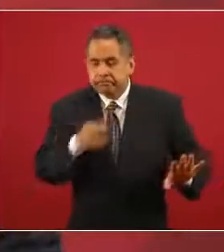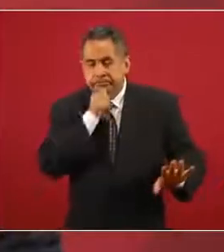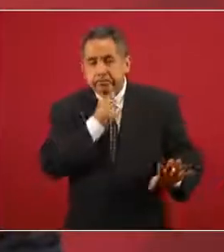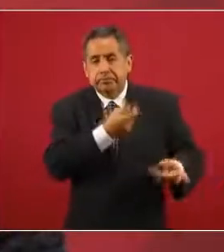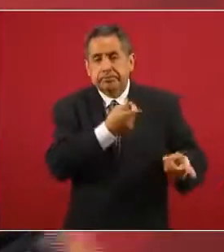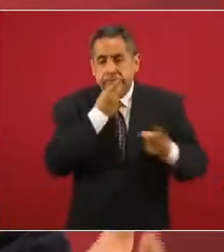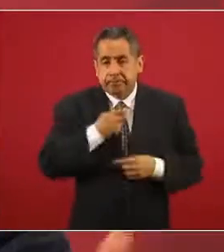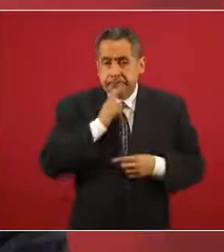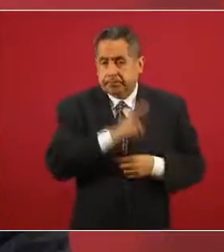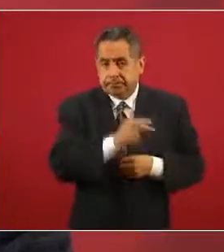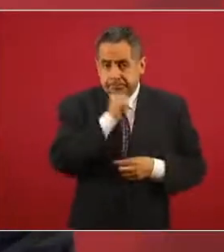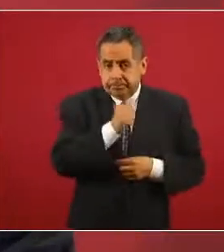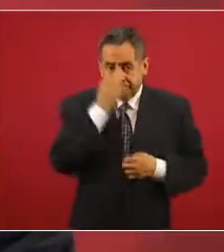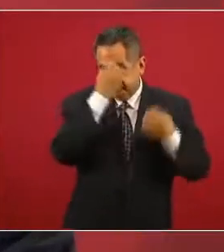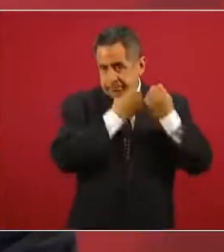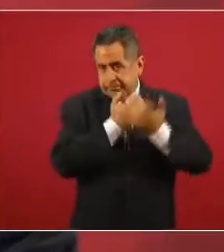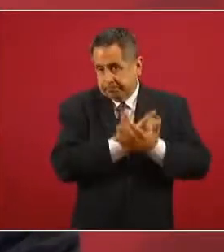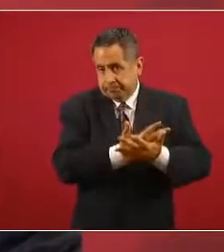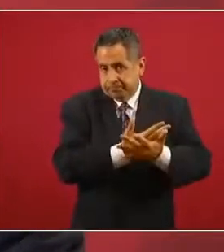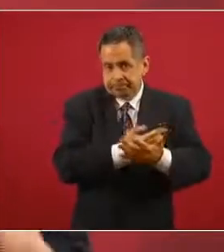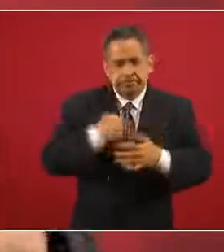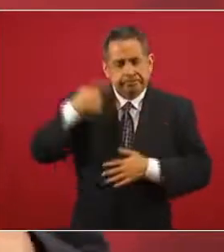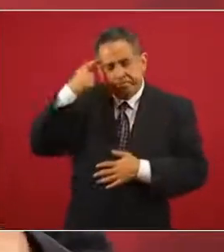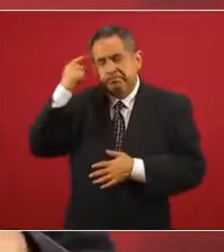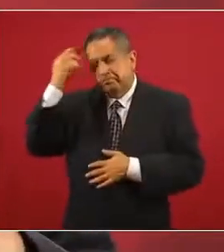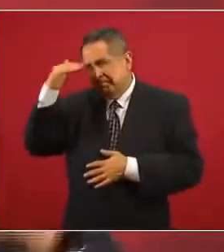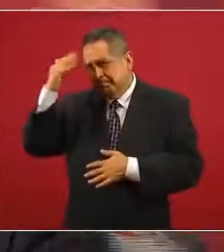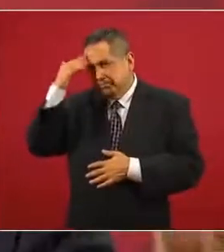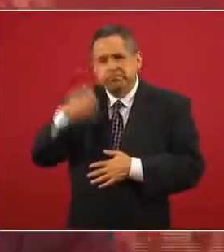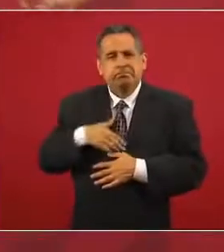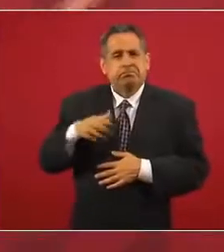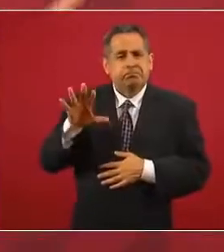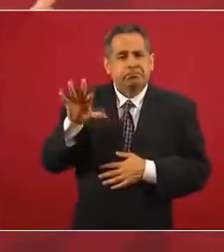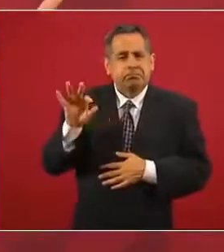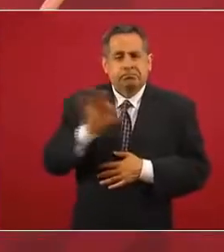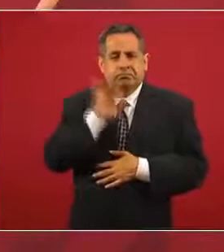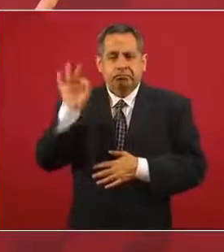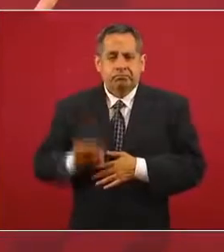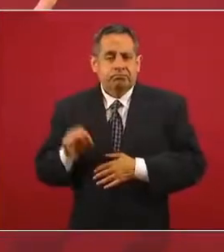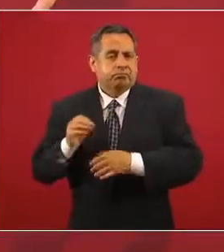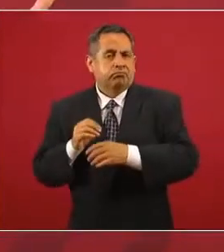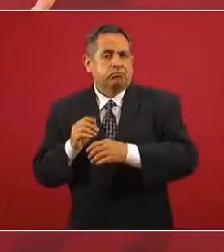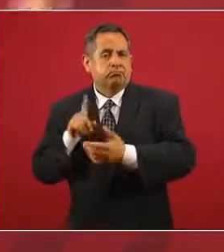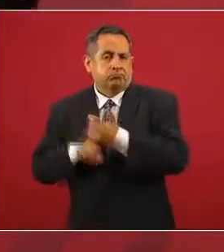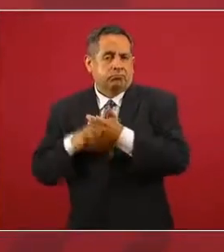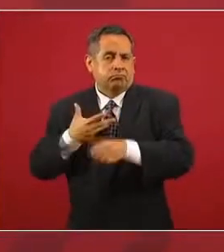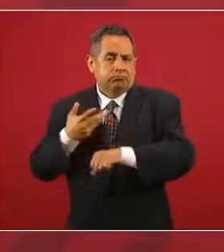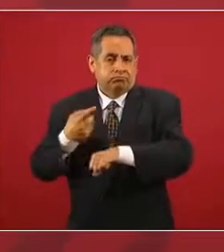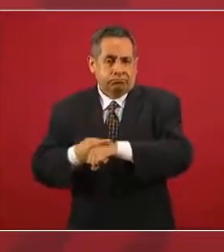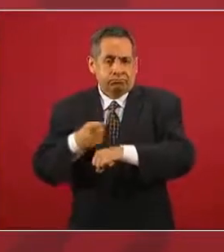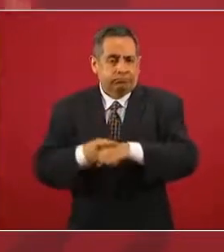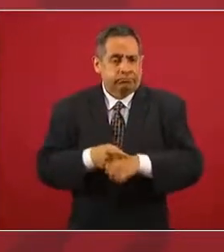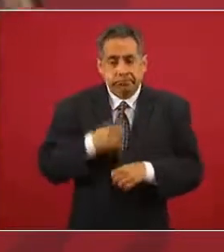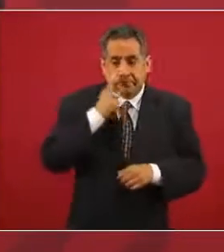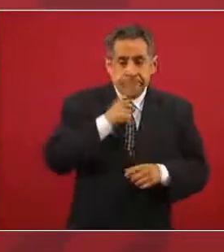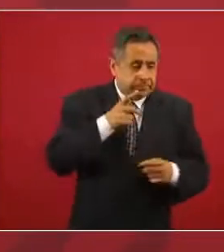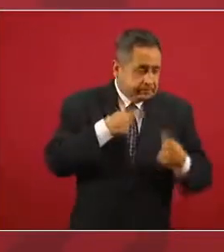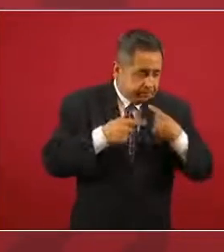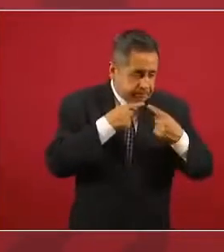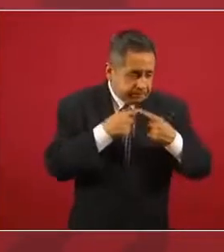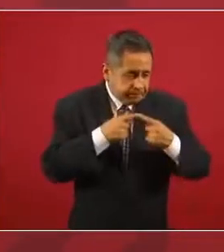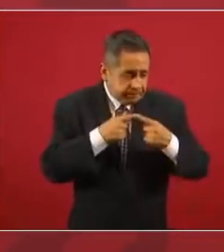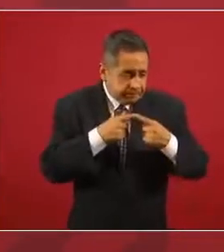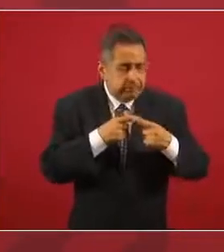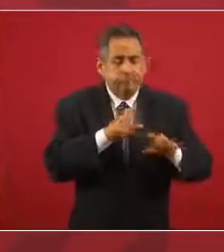semanas recientes va a ser positiva. Entonces, los casos que aún no son confirmados, 40% de ellos los